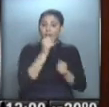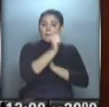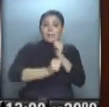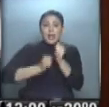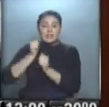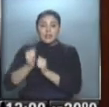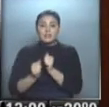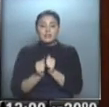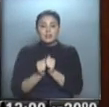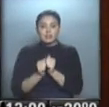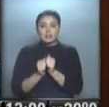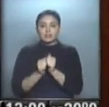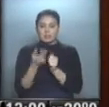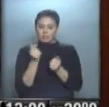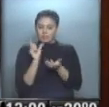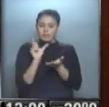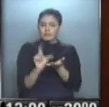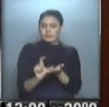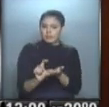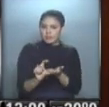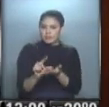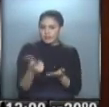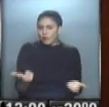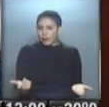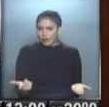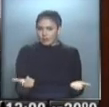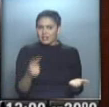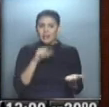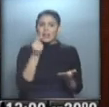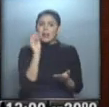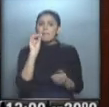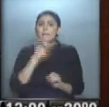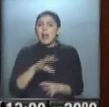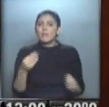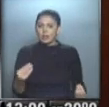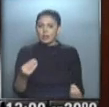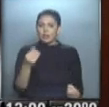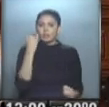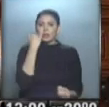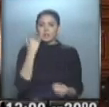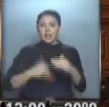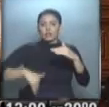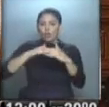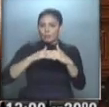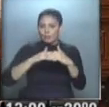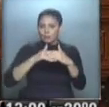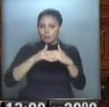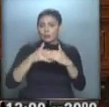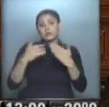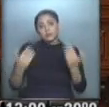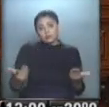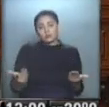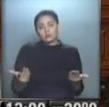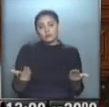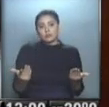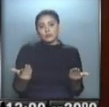no invertirían, tendrían una mala calidad porque ya estarían aseguradas hasta un determinado tope, con lo cual